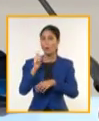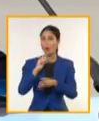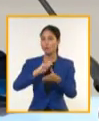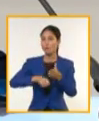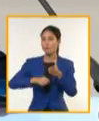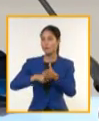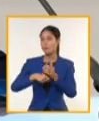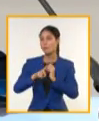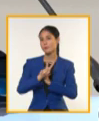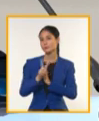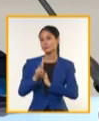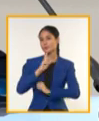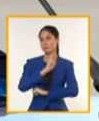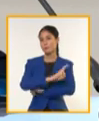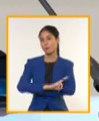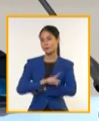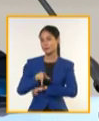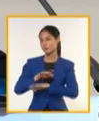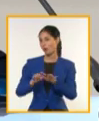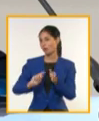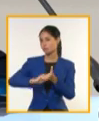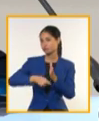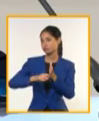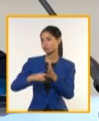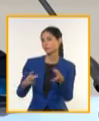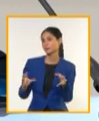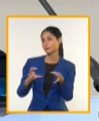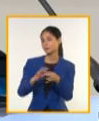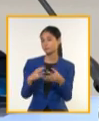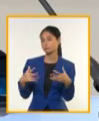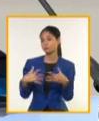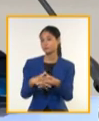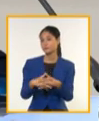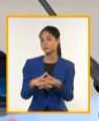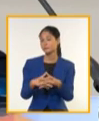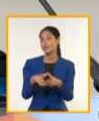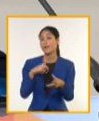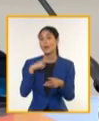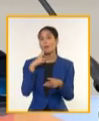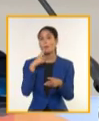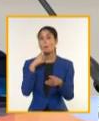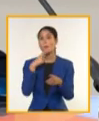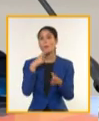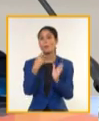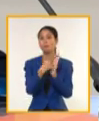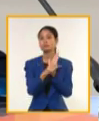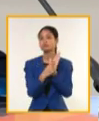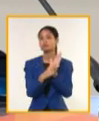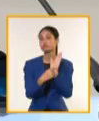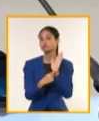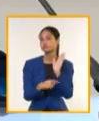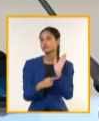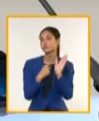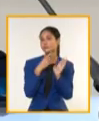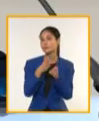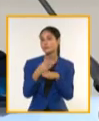ya a esta iniciativa, y está claro que la iniciativa tiene una serie de elementos que son muy positivos.